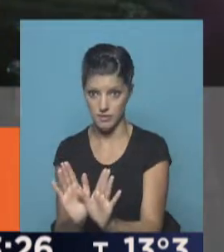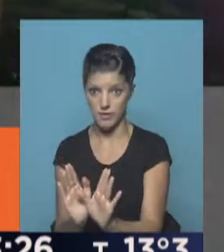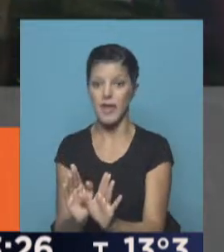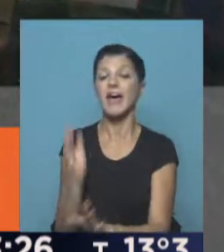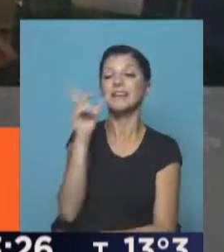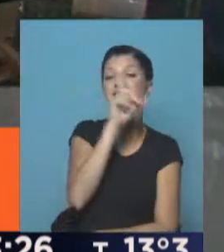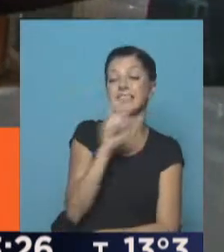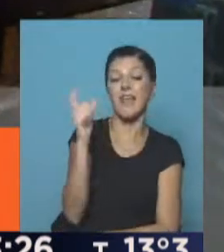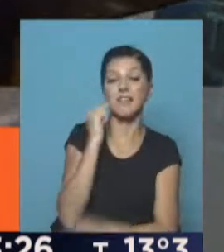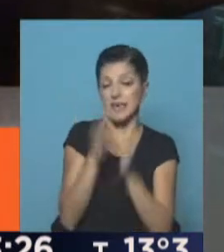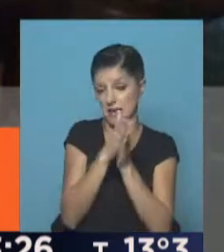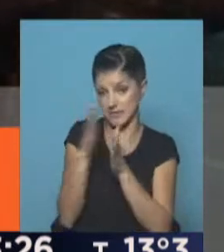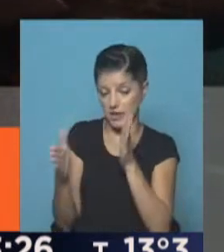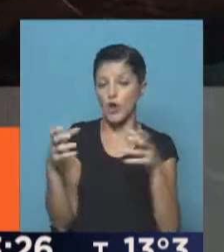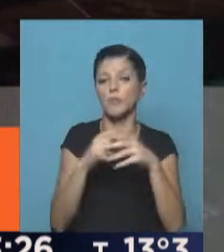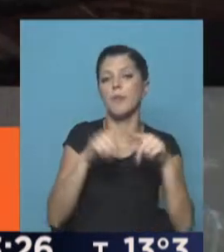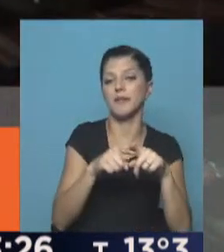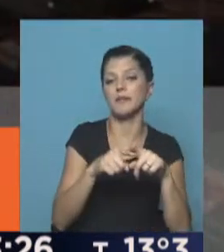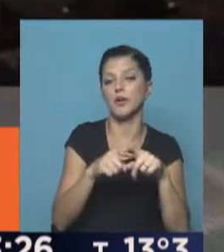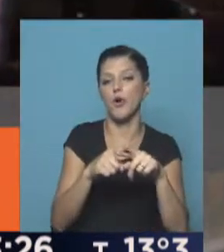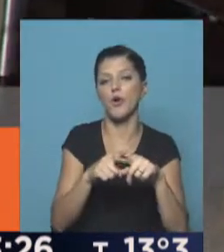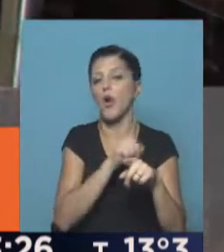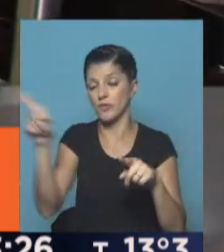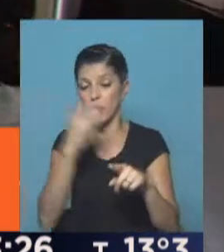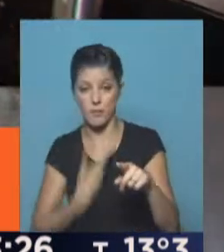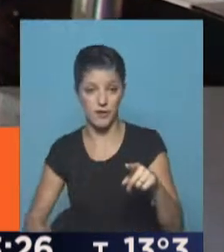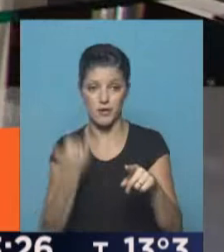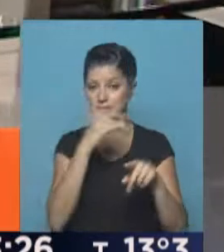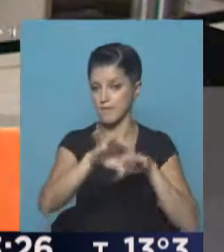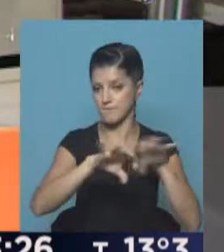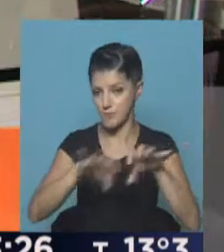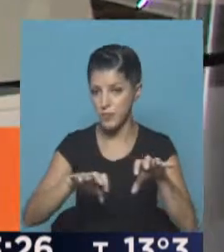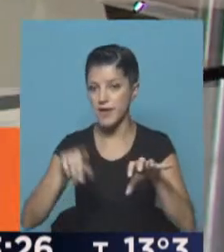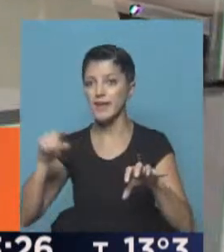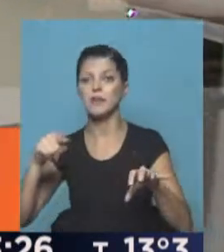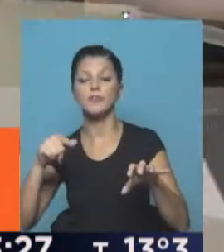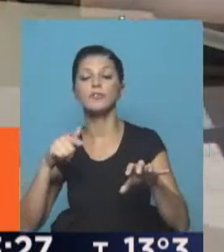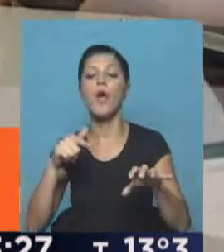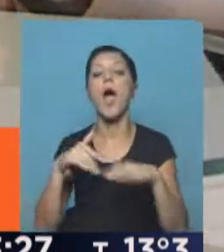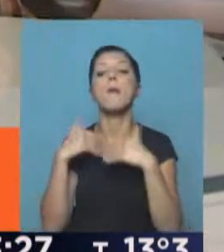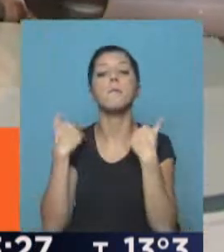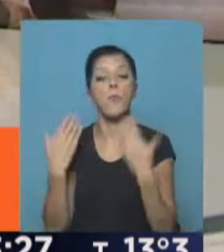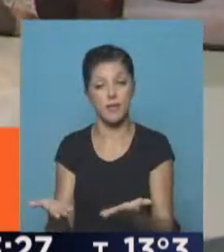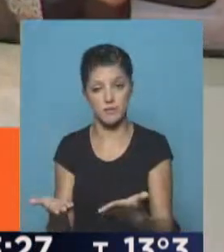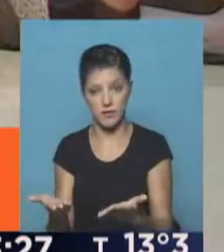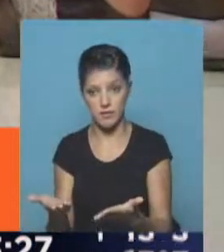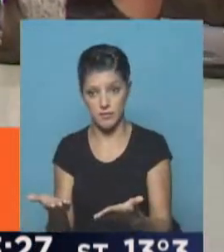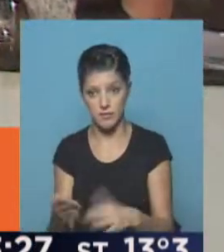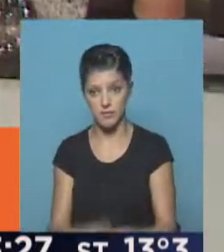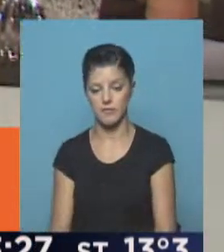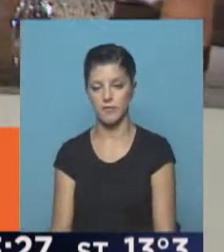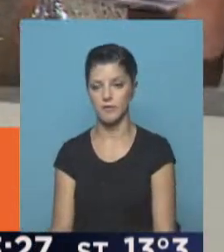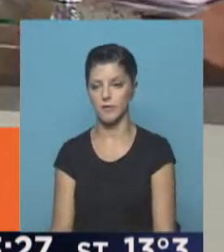oposición cuarteada, como planteó Raúl, evidentemente está aprovechando esto como golpe de efecto ¿para qué? Para